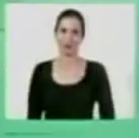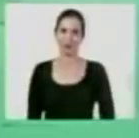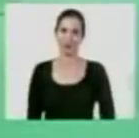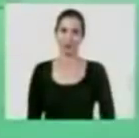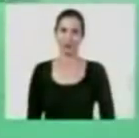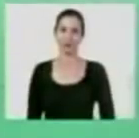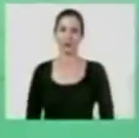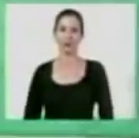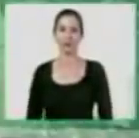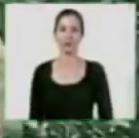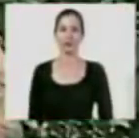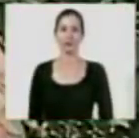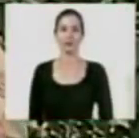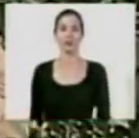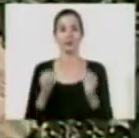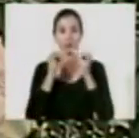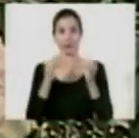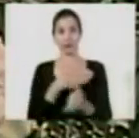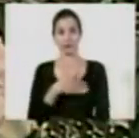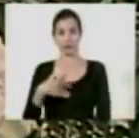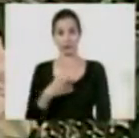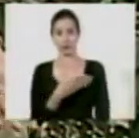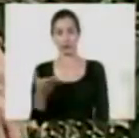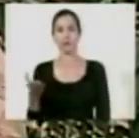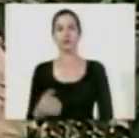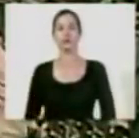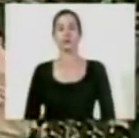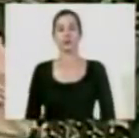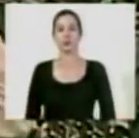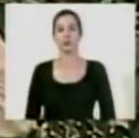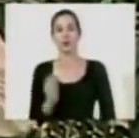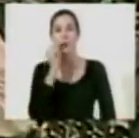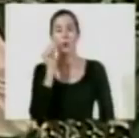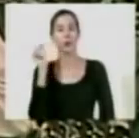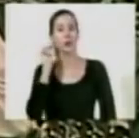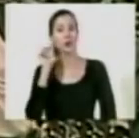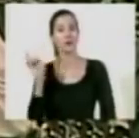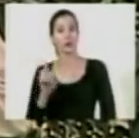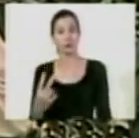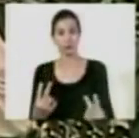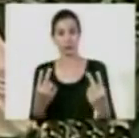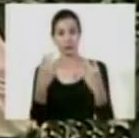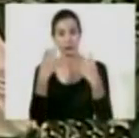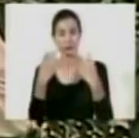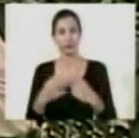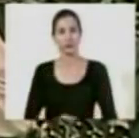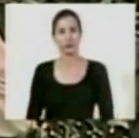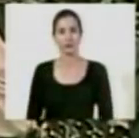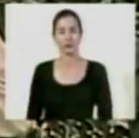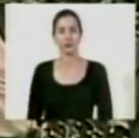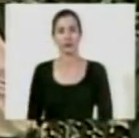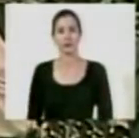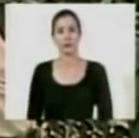Quiero informar además a todos los venezolanos y a todas las venezolanas